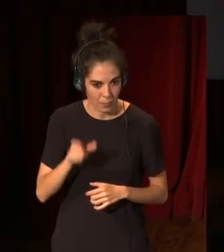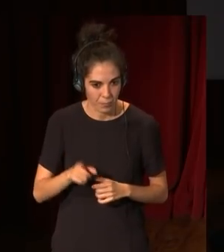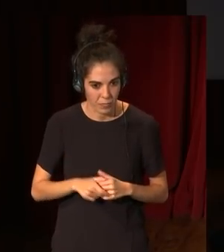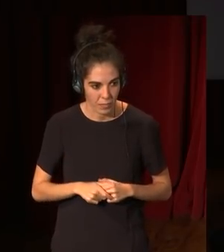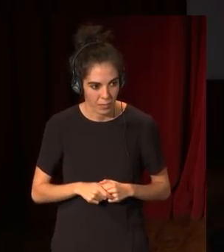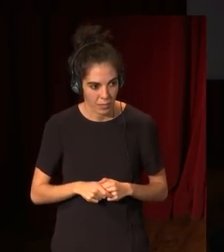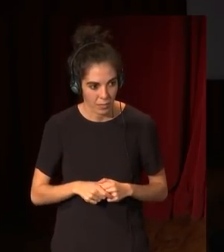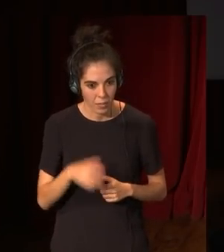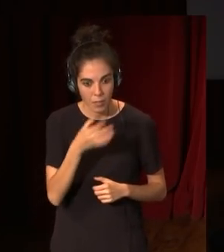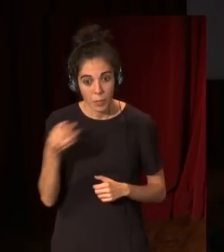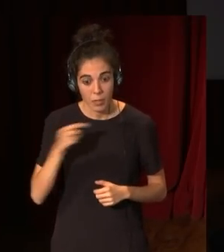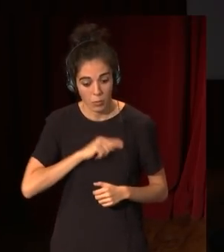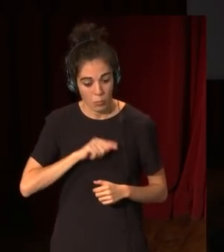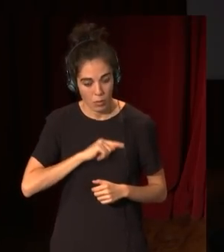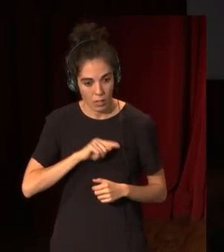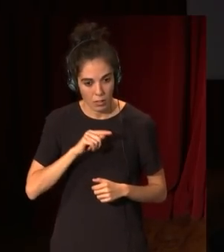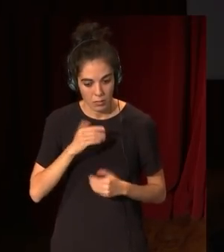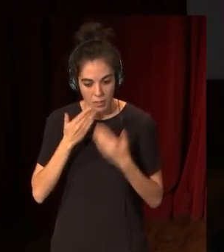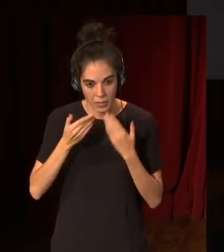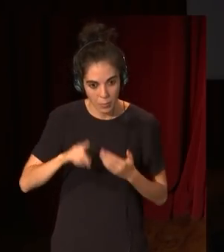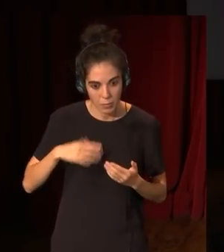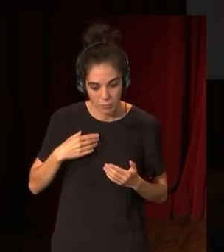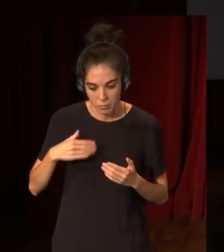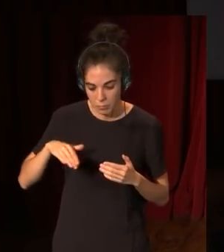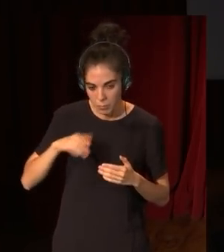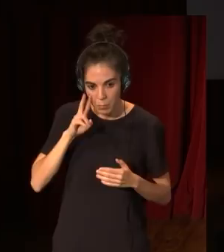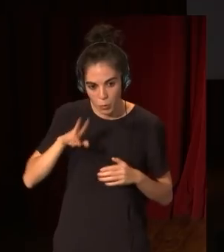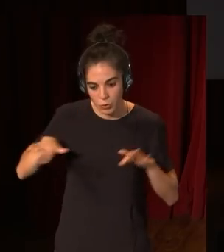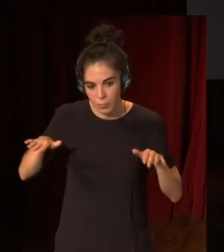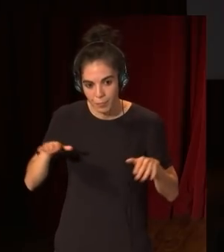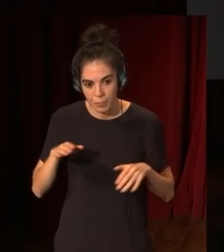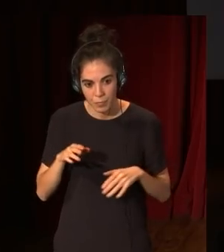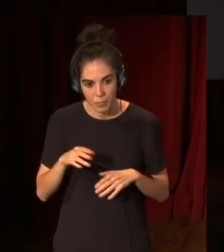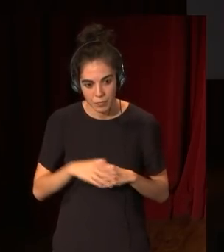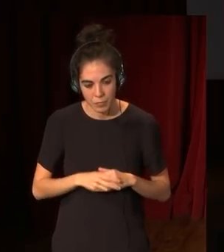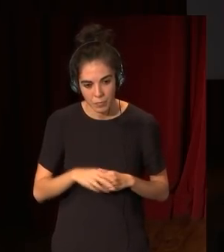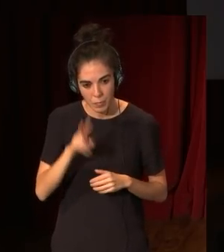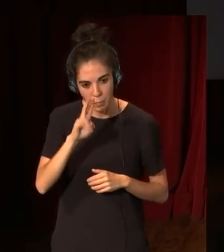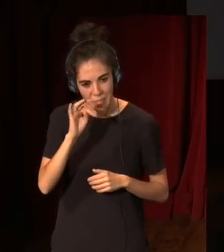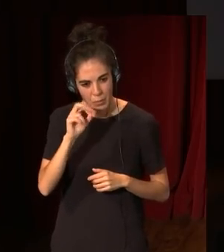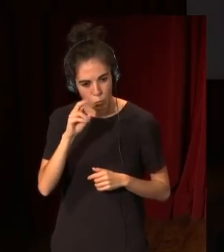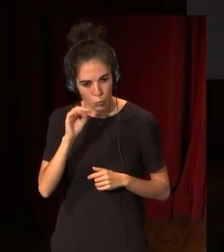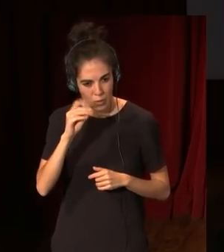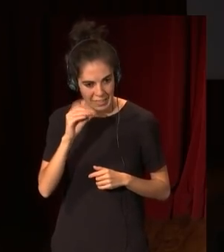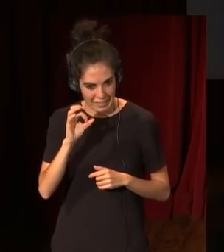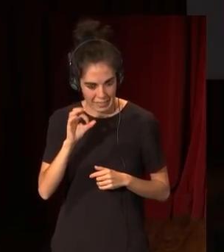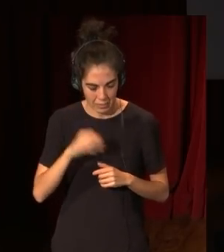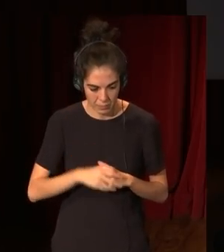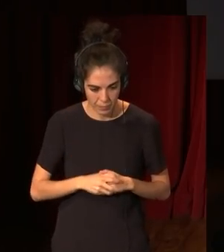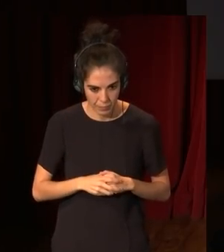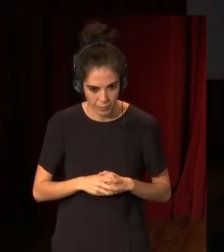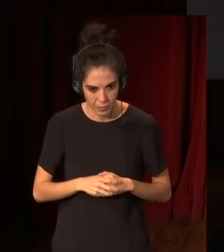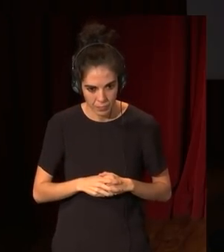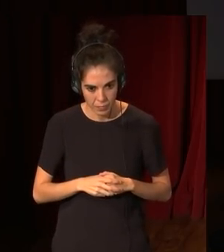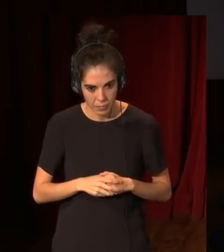también por la presencia a los lados de las virtudes las virtudes teologales y las virtudes cardinales que de este